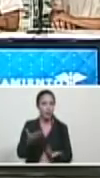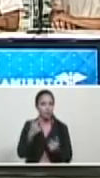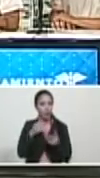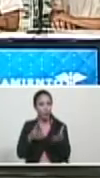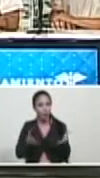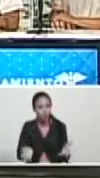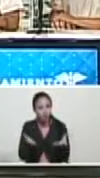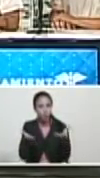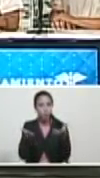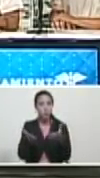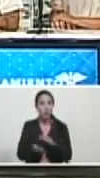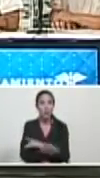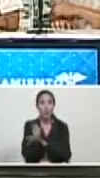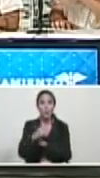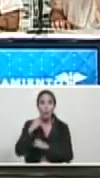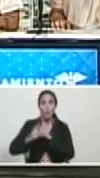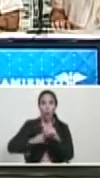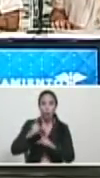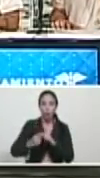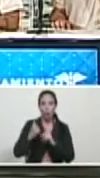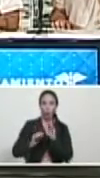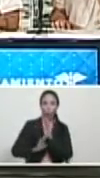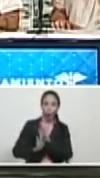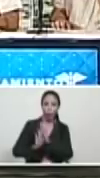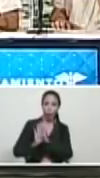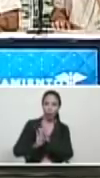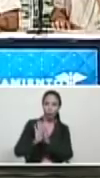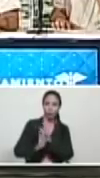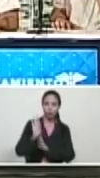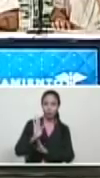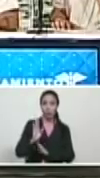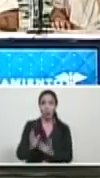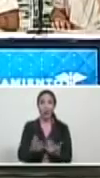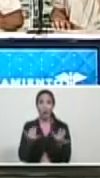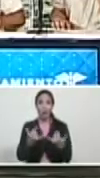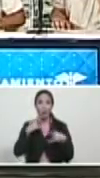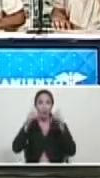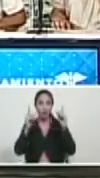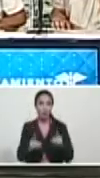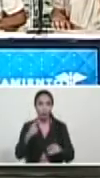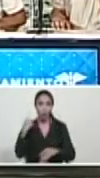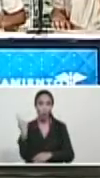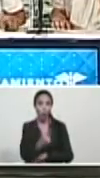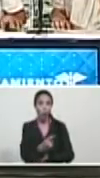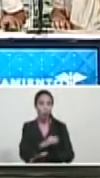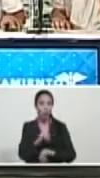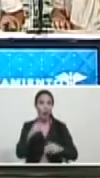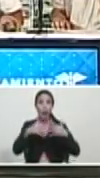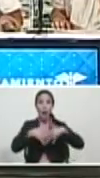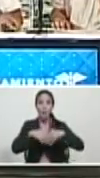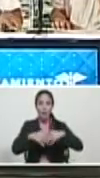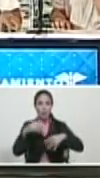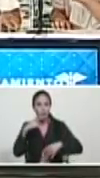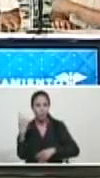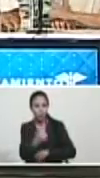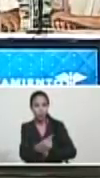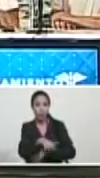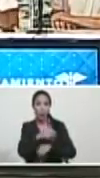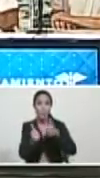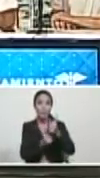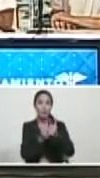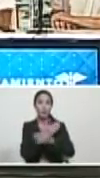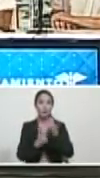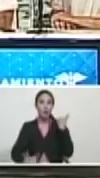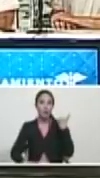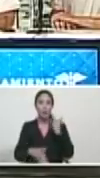Estimular la producción nacional. Y yo he decidido, le he dado la orden expresa al vicepresidente de Economía y